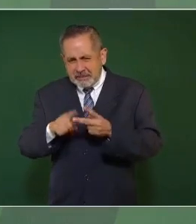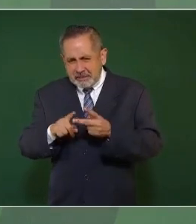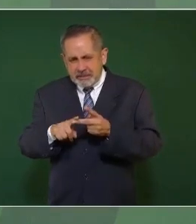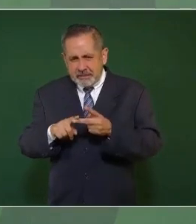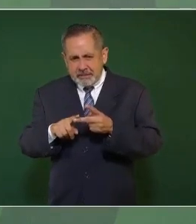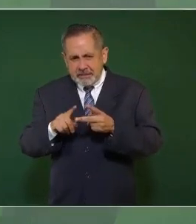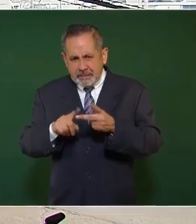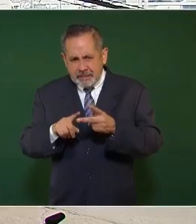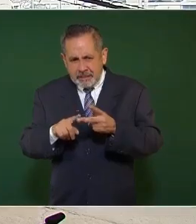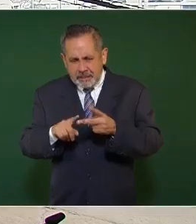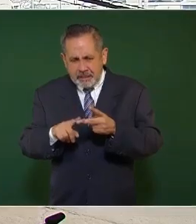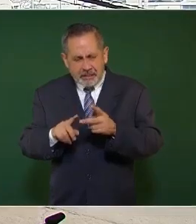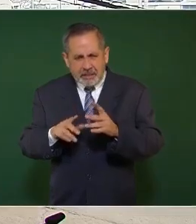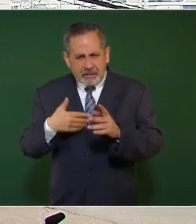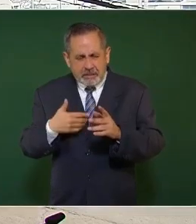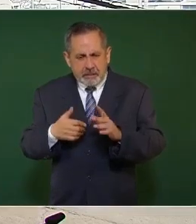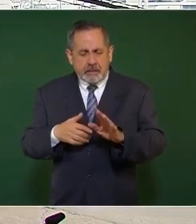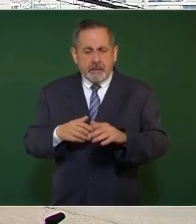¿Cuál de las dos?